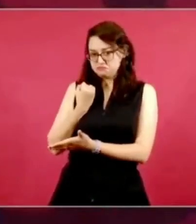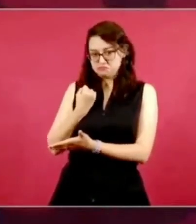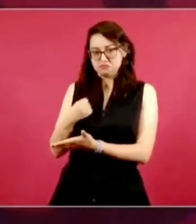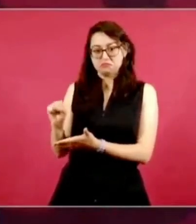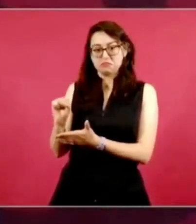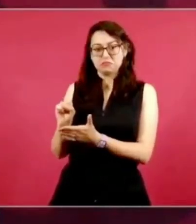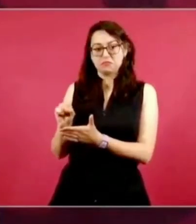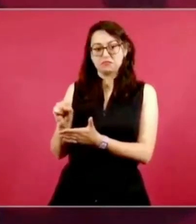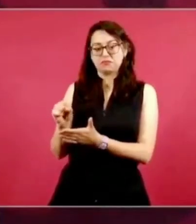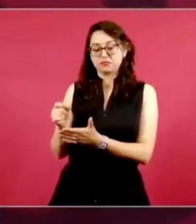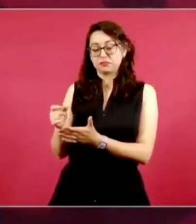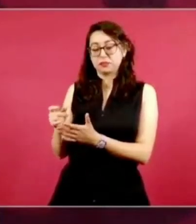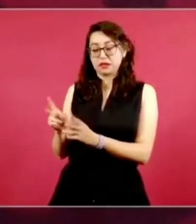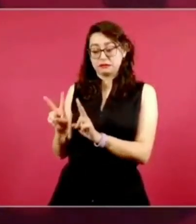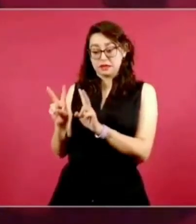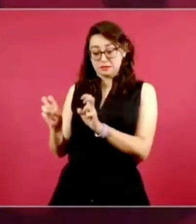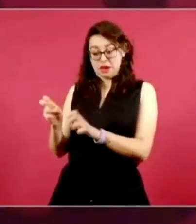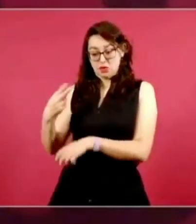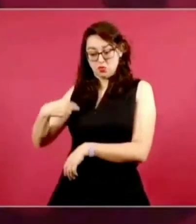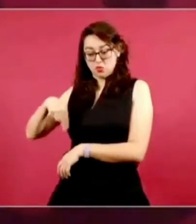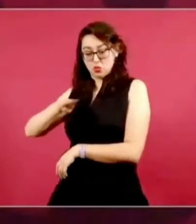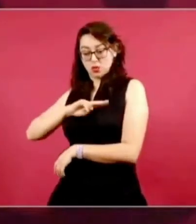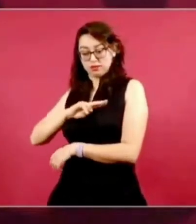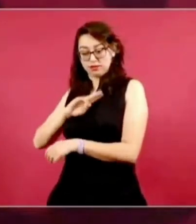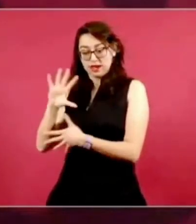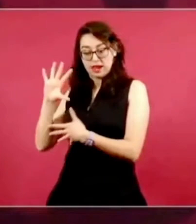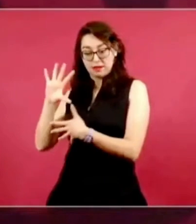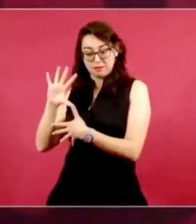llama Nuestra América,